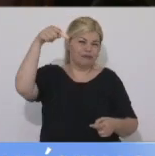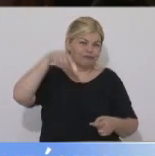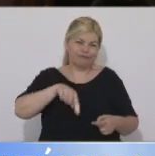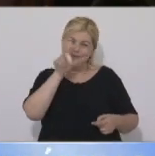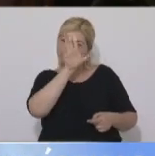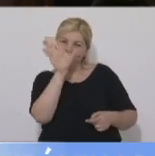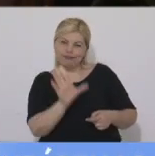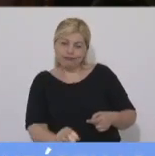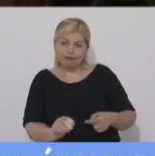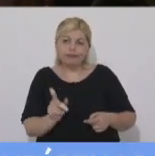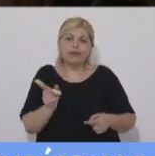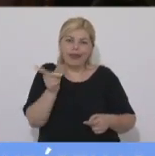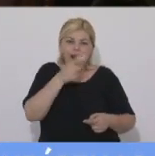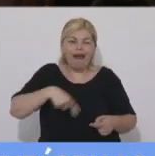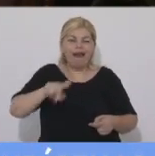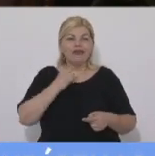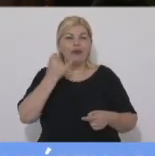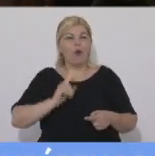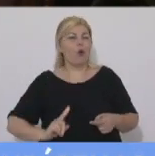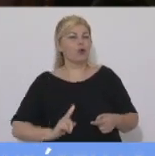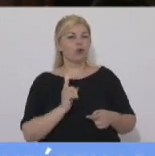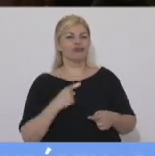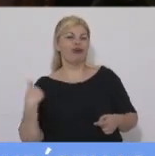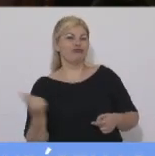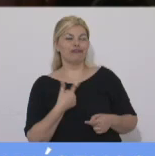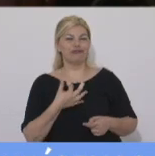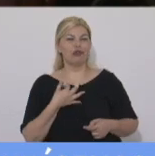sienten orgullo de reconocerse como pueblos originarios.